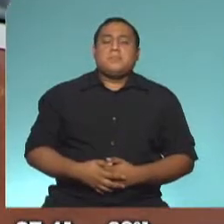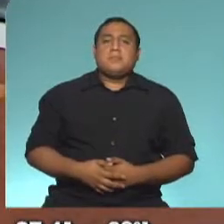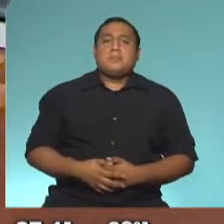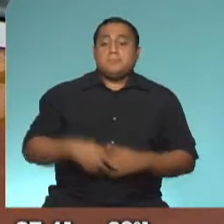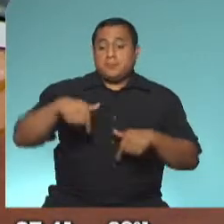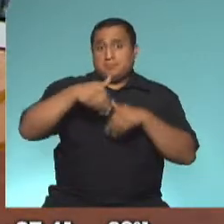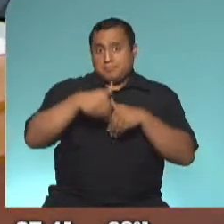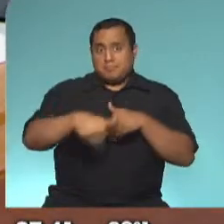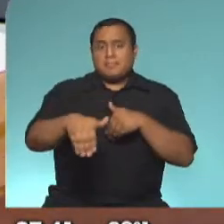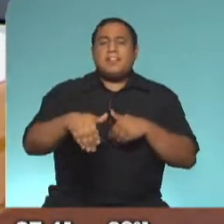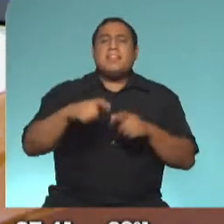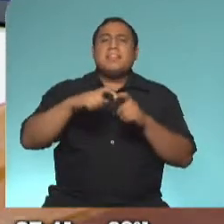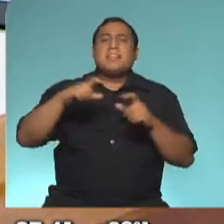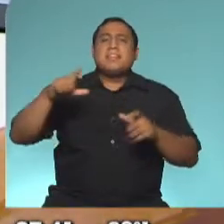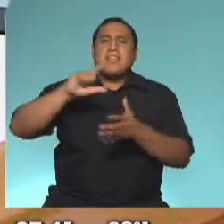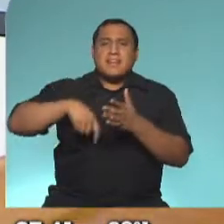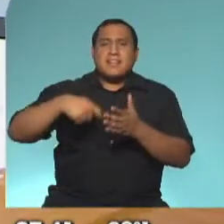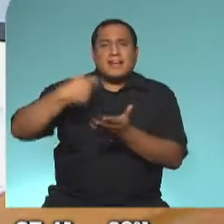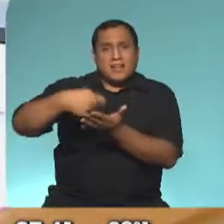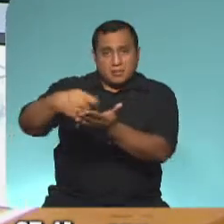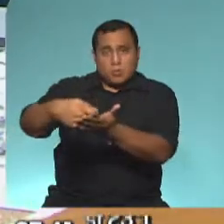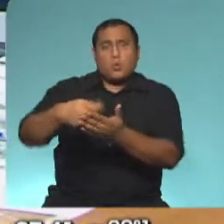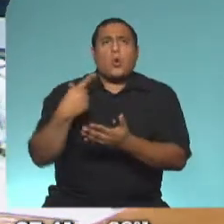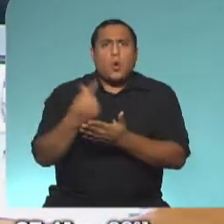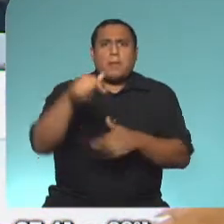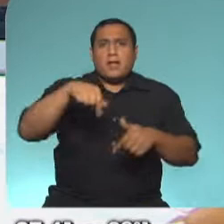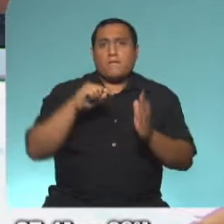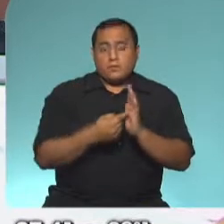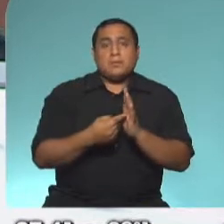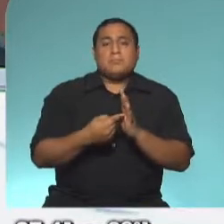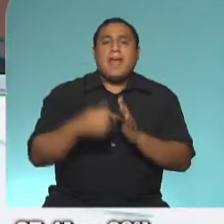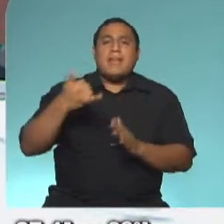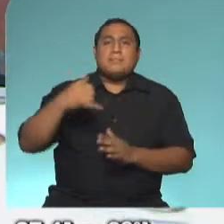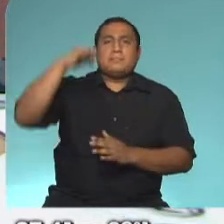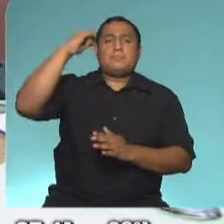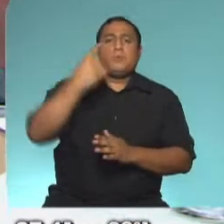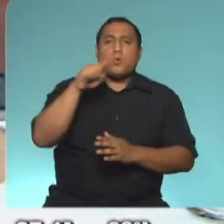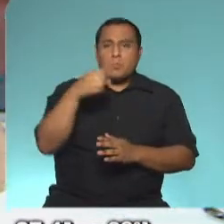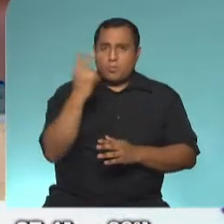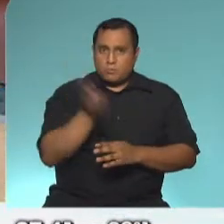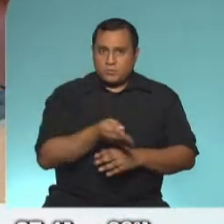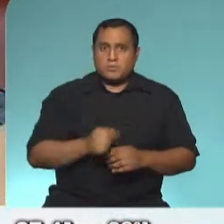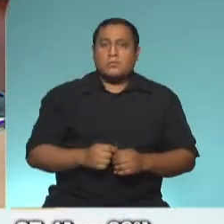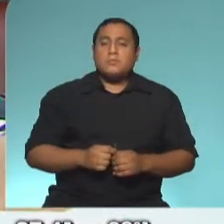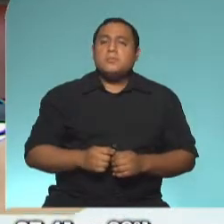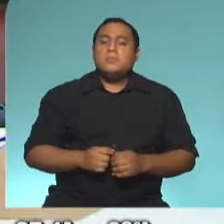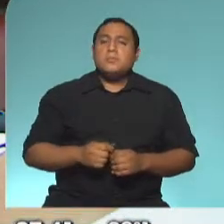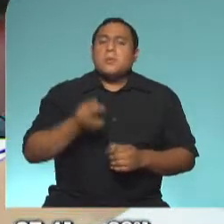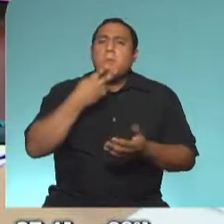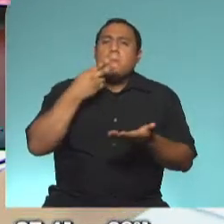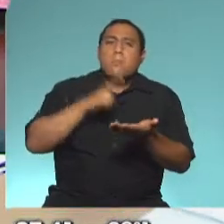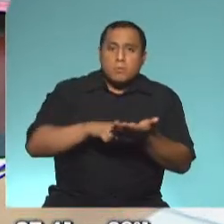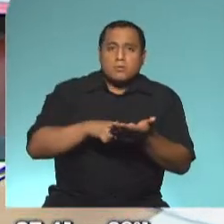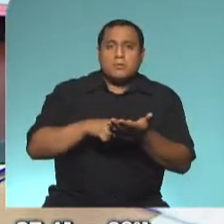A partir de ahora, utilizar tarjeta de crédito, comprar productos en la ciudad de Buenos Aires tendrá un recargo. Es del 1,2%. Tiene que ver con el impuesto a